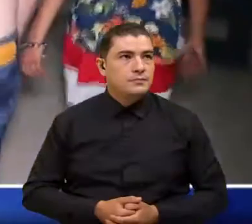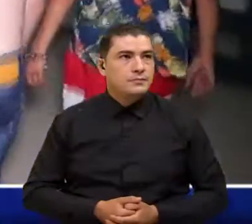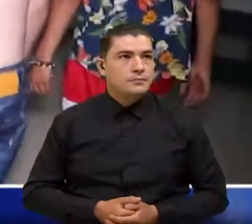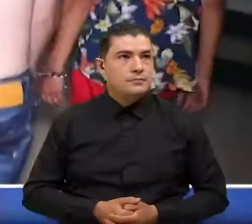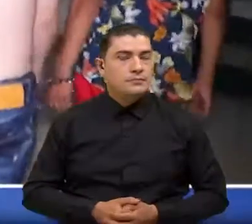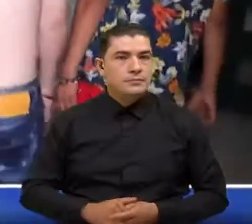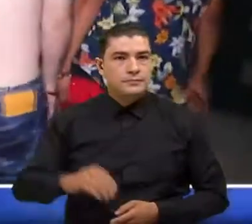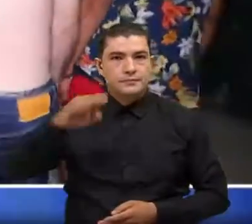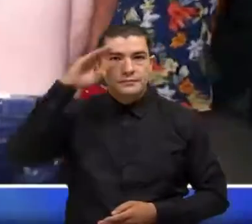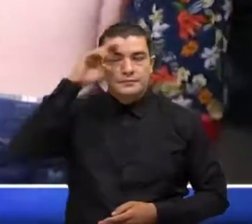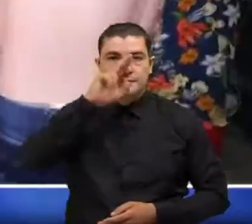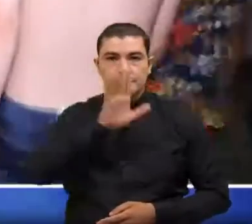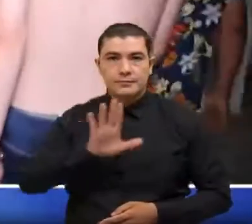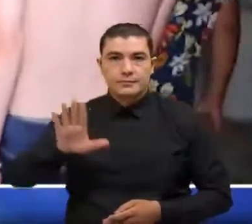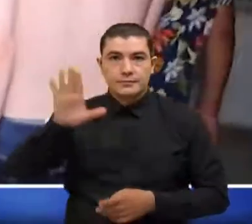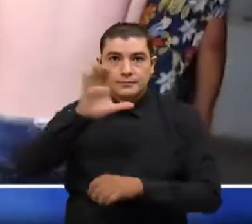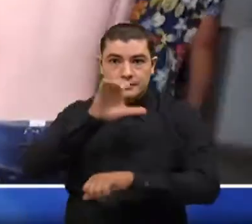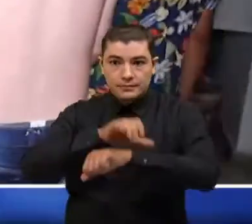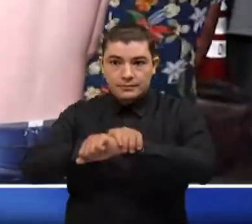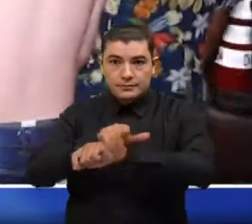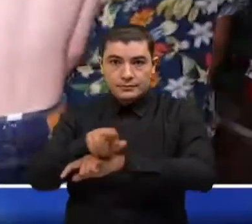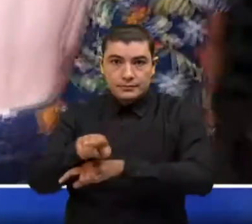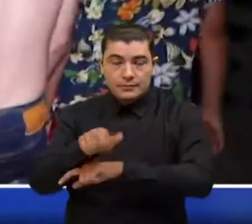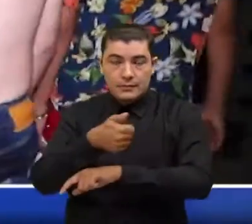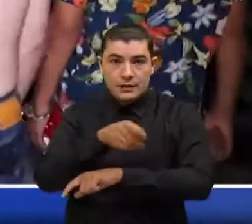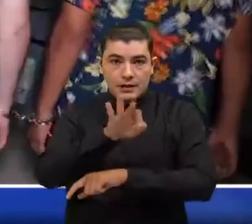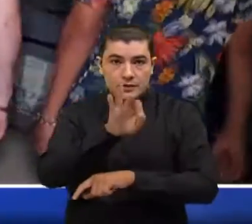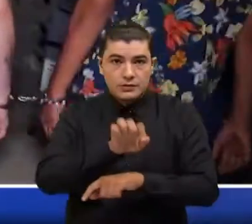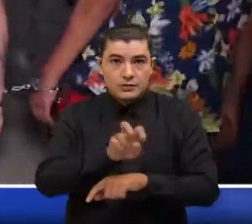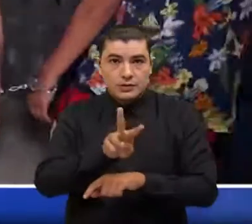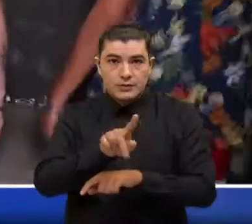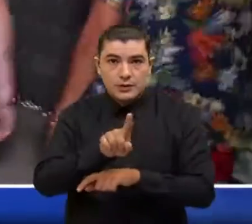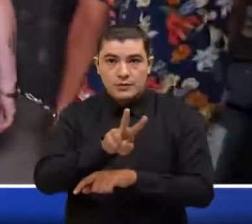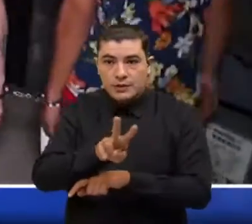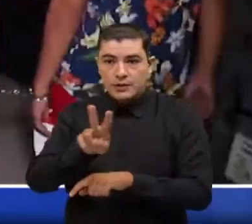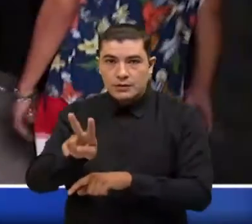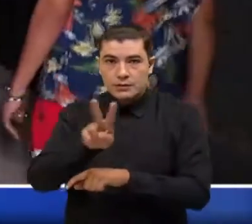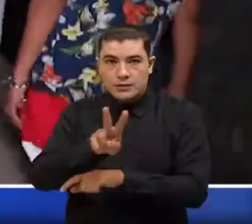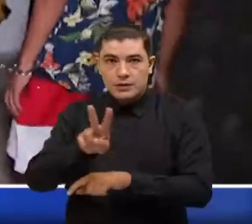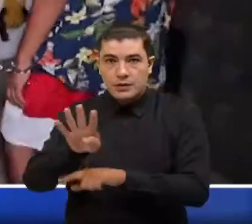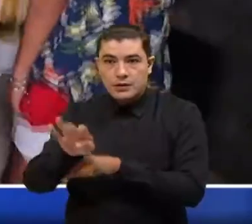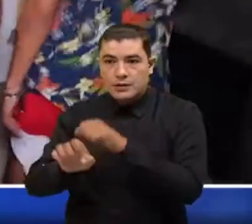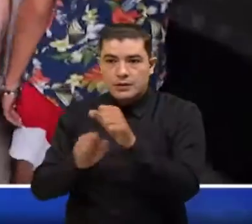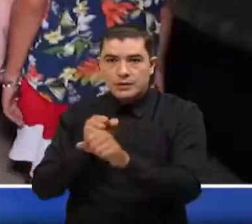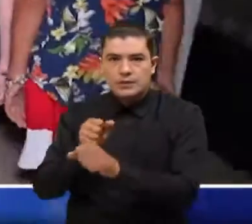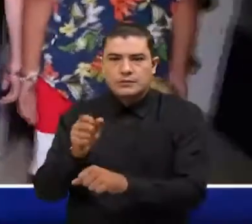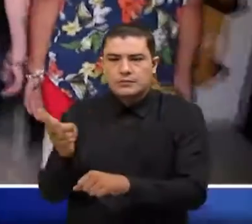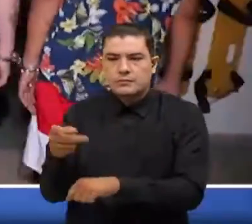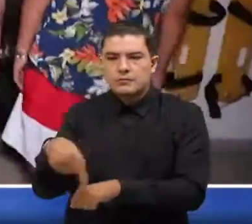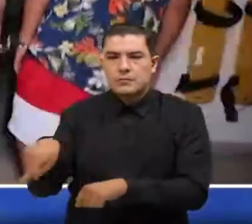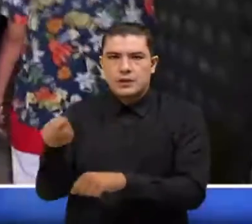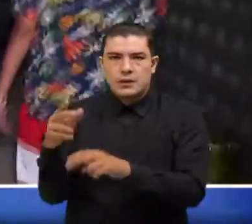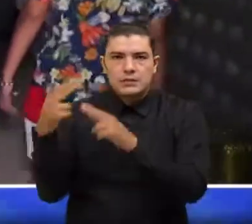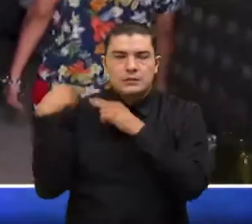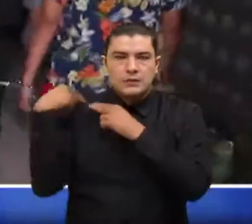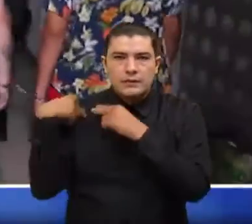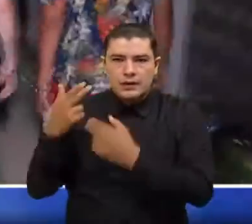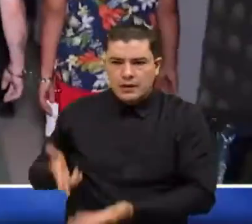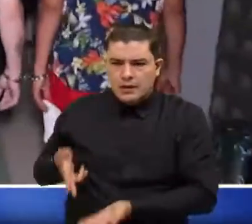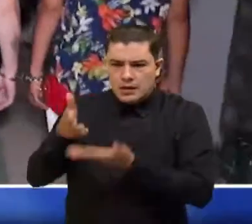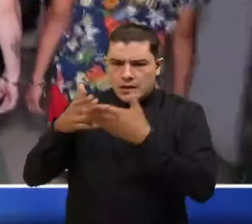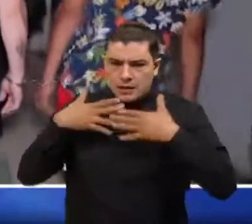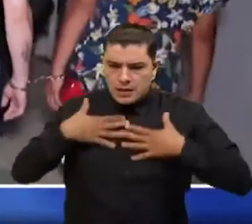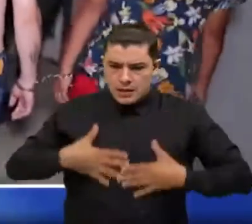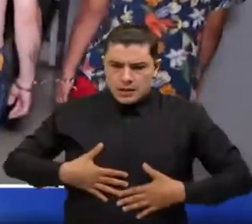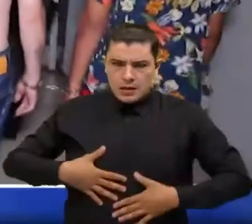La policía metropolitana capturó a 4 hombres de 18, 21, 22 y 24 años sorprendidos en flagrancia con armas de fuego, chalecos